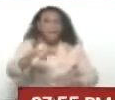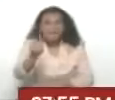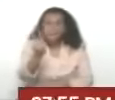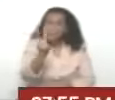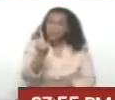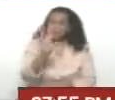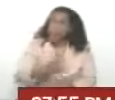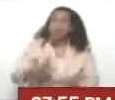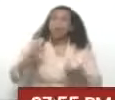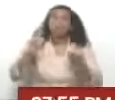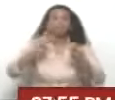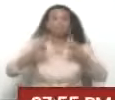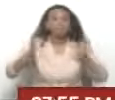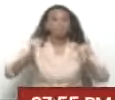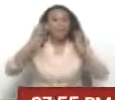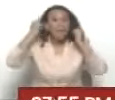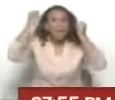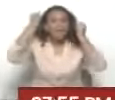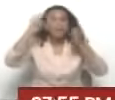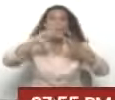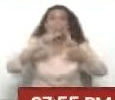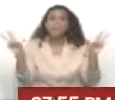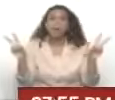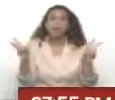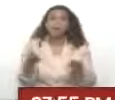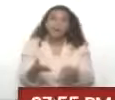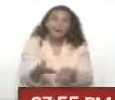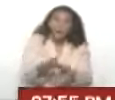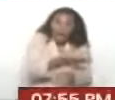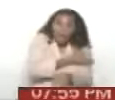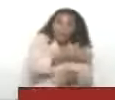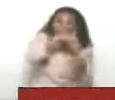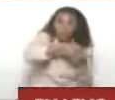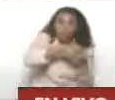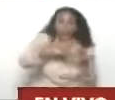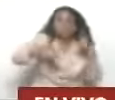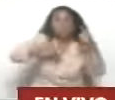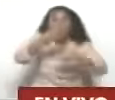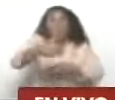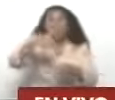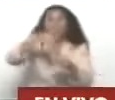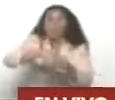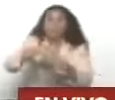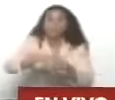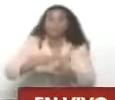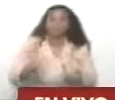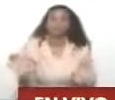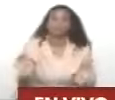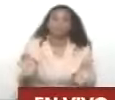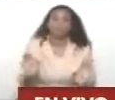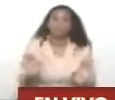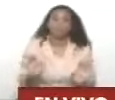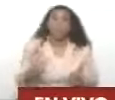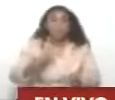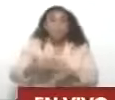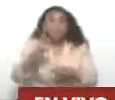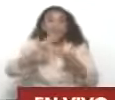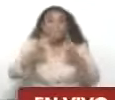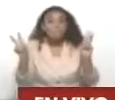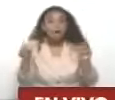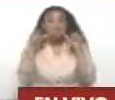triunfar la paz. Antes, durante y después del 28 de julio. Porque la paz